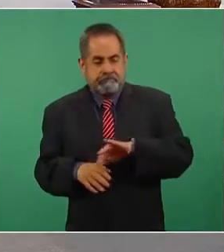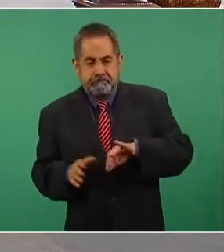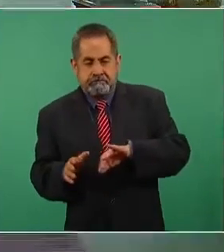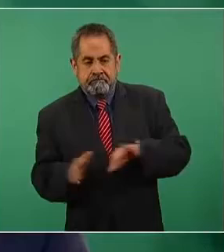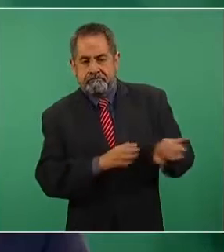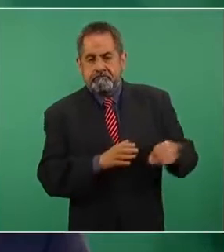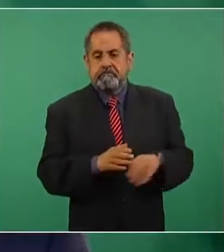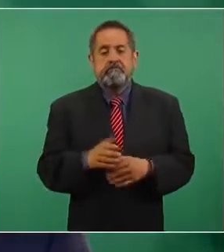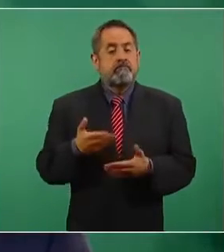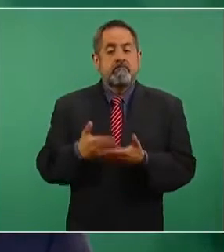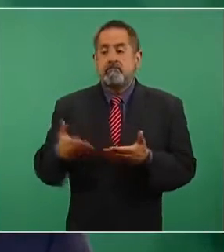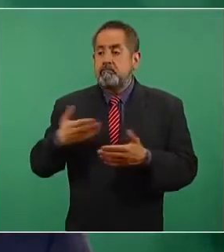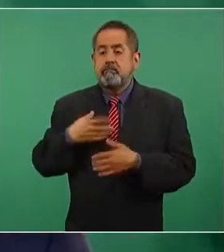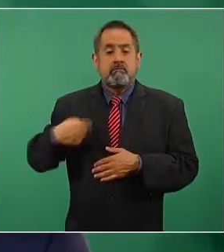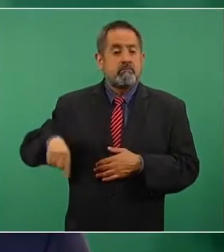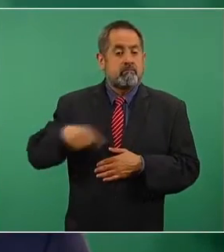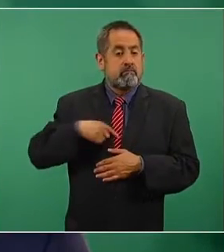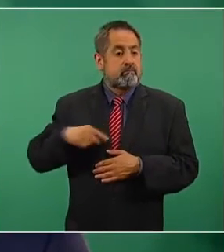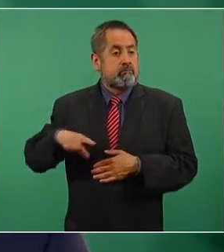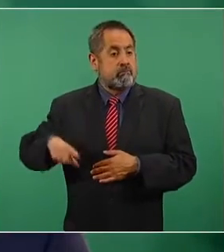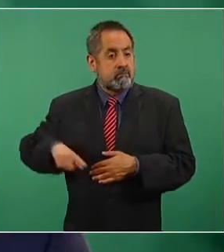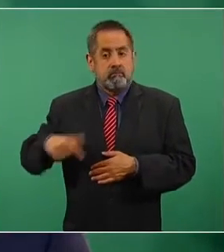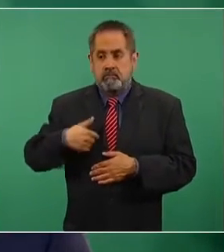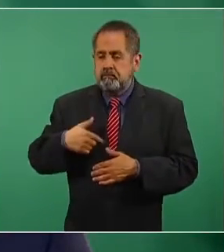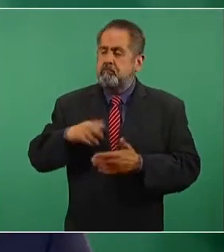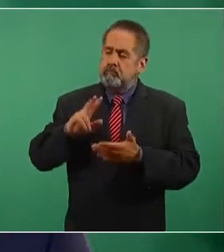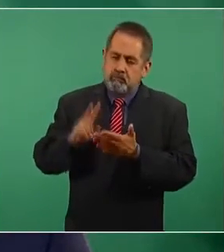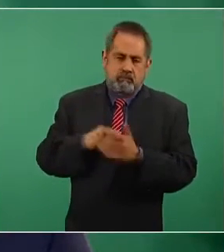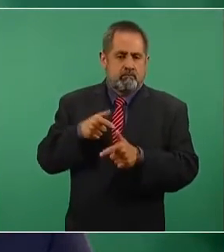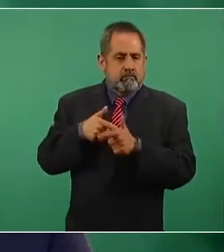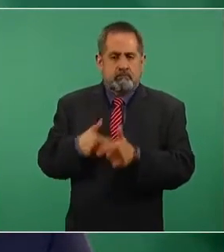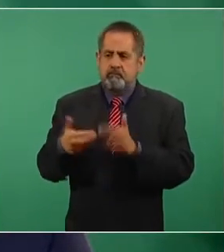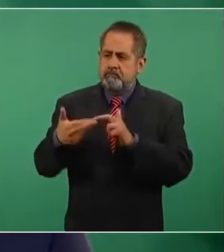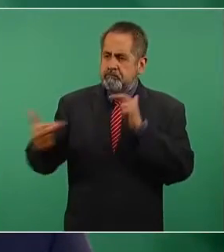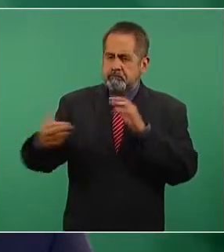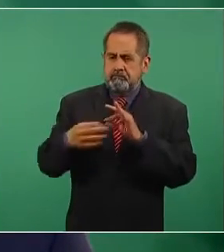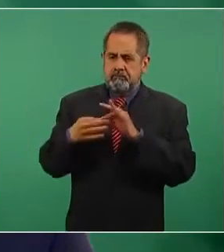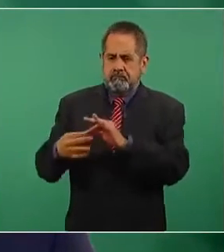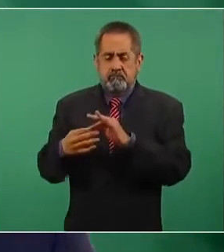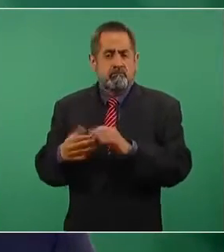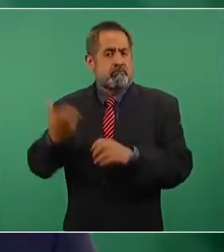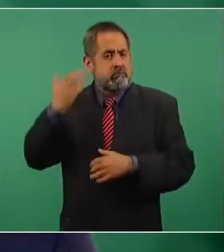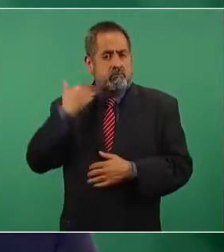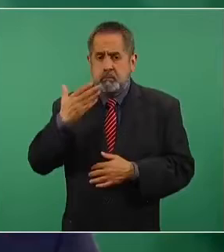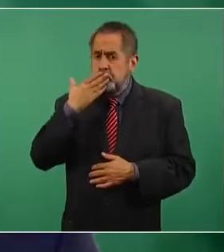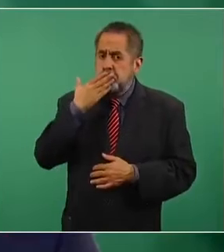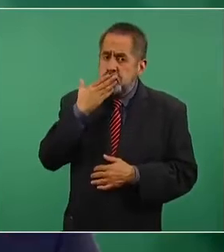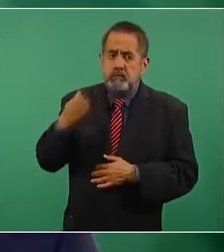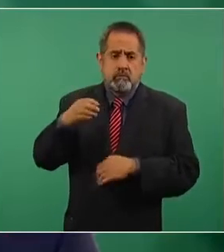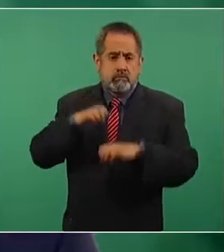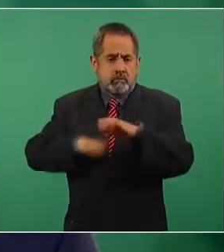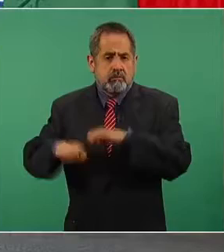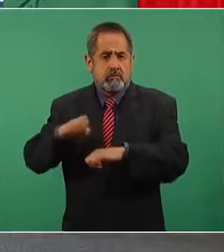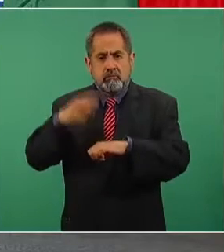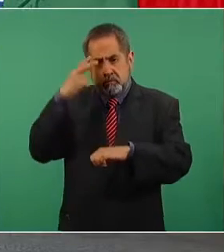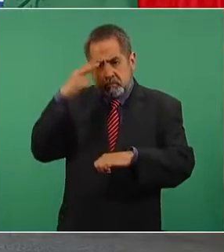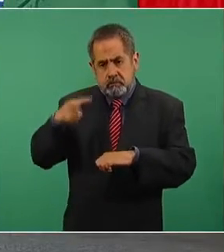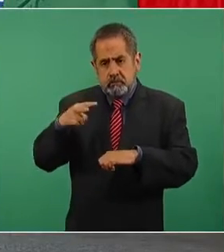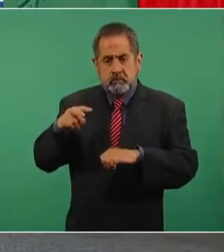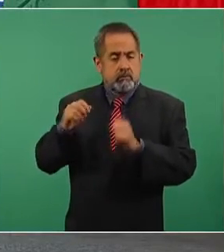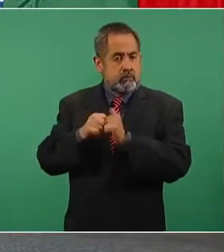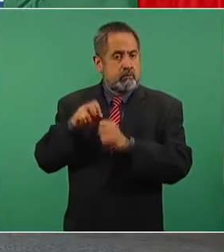y reivindicar todo el trabajo que hizo la diplomacia mexicana en nuestro país,